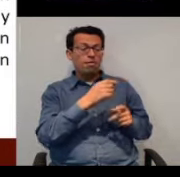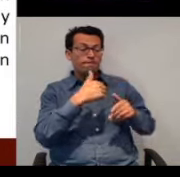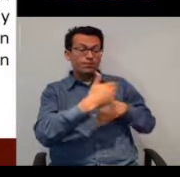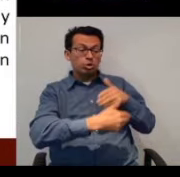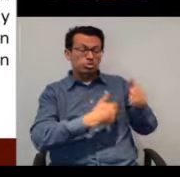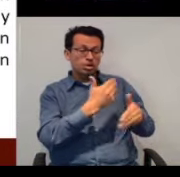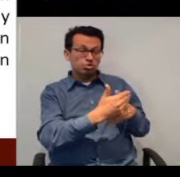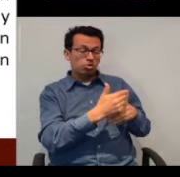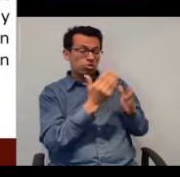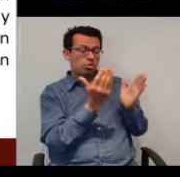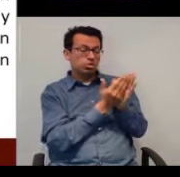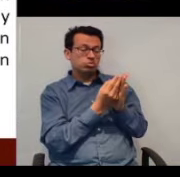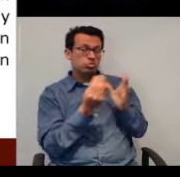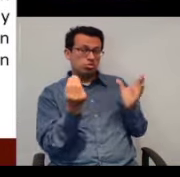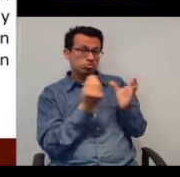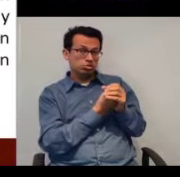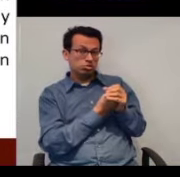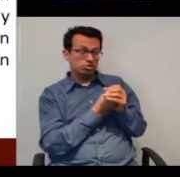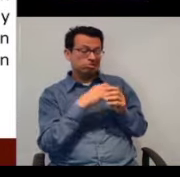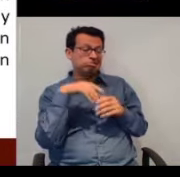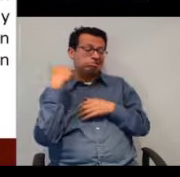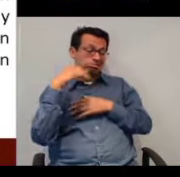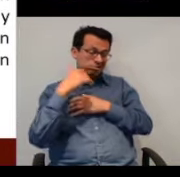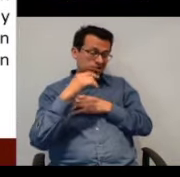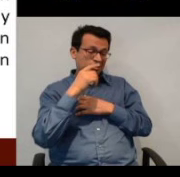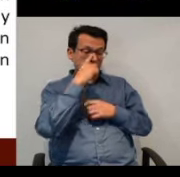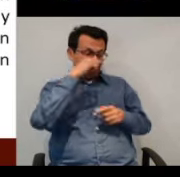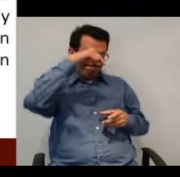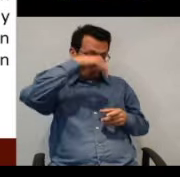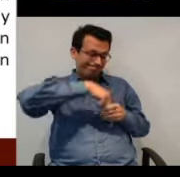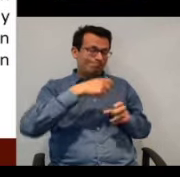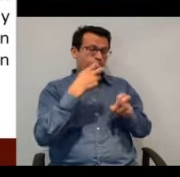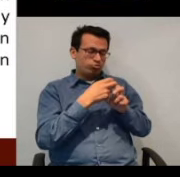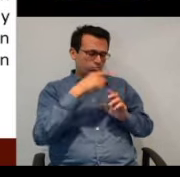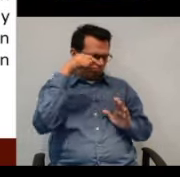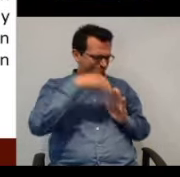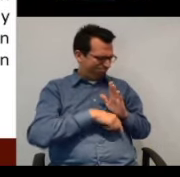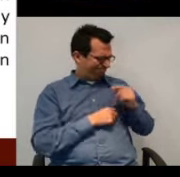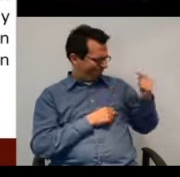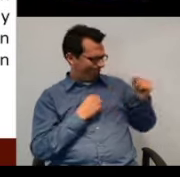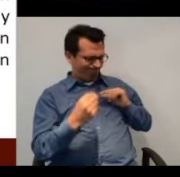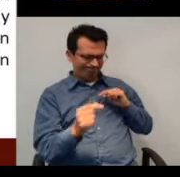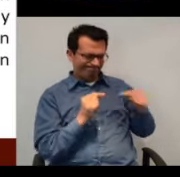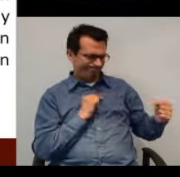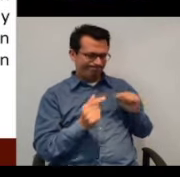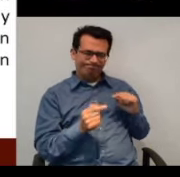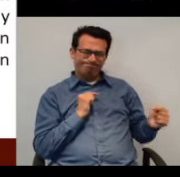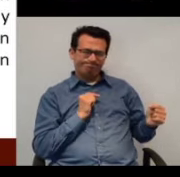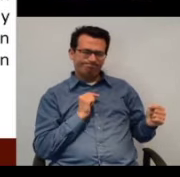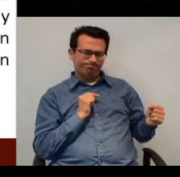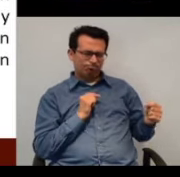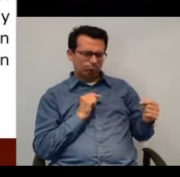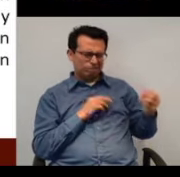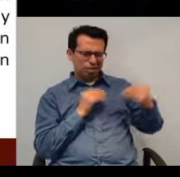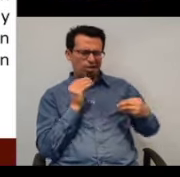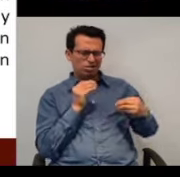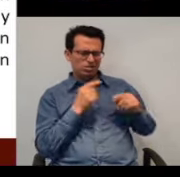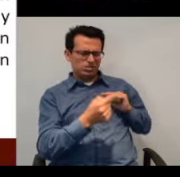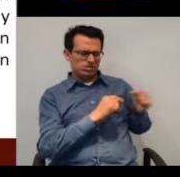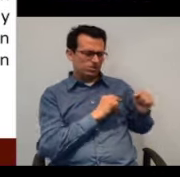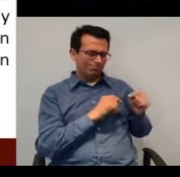lleno de disputas, es un proceso lleno de contradicciones, que en parte son inevitables porque